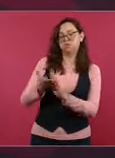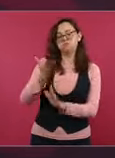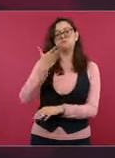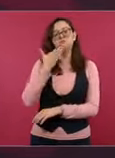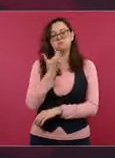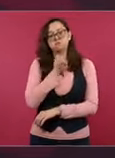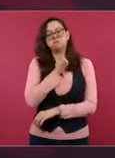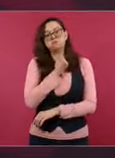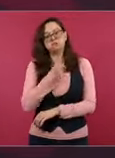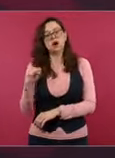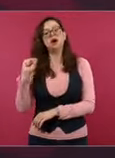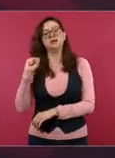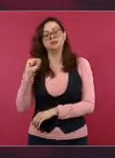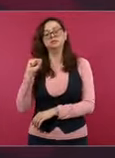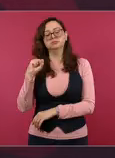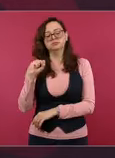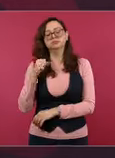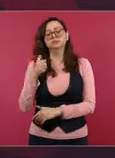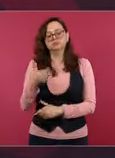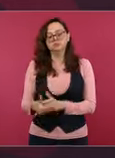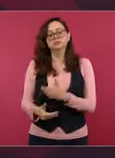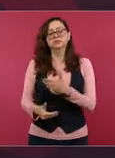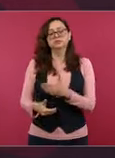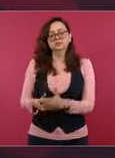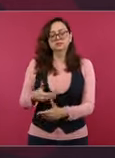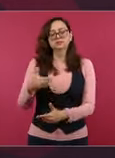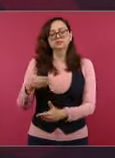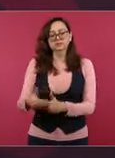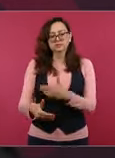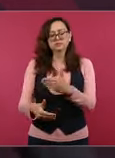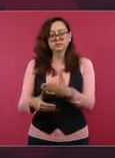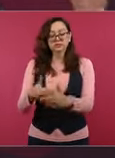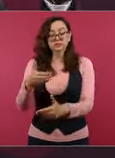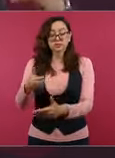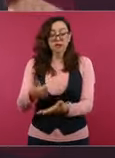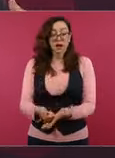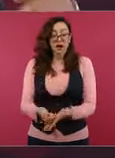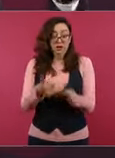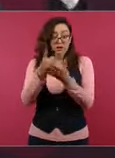y se está avanzando. Esto va a ayudar